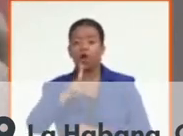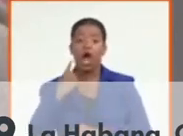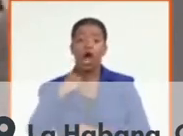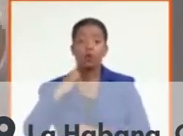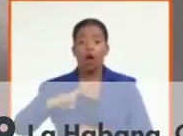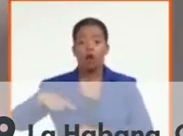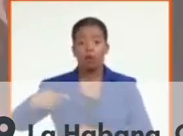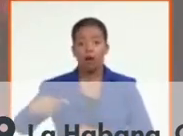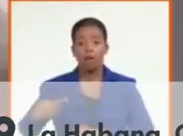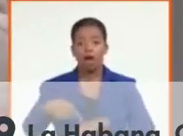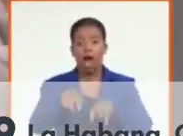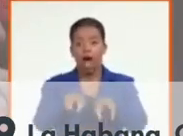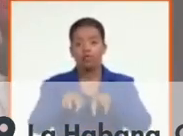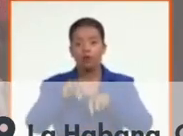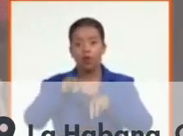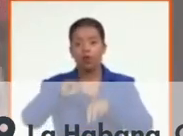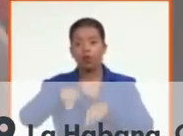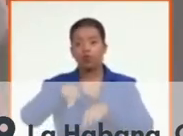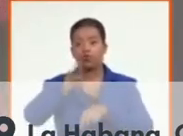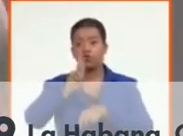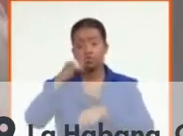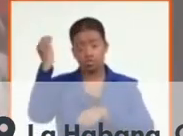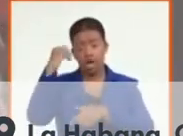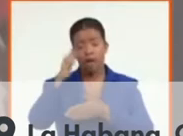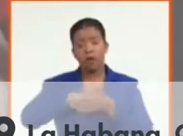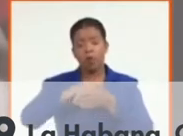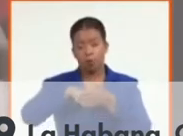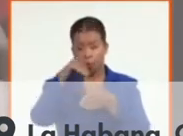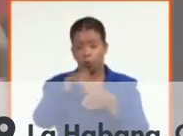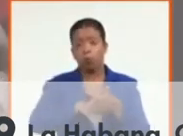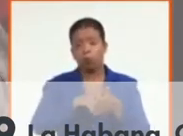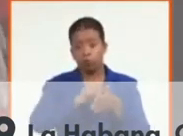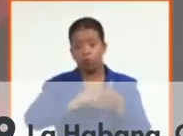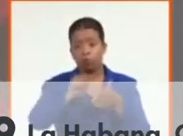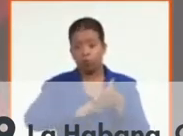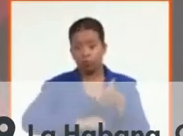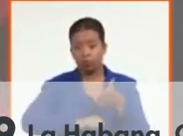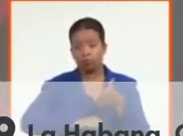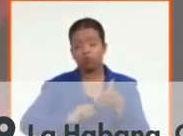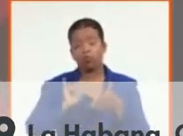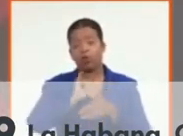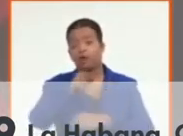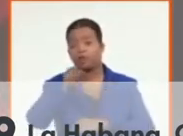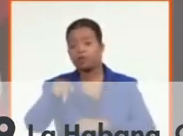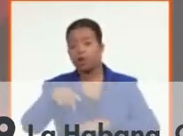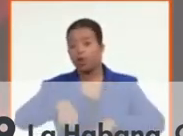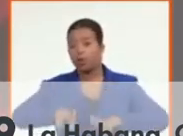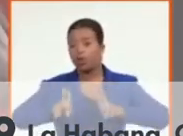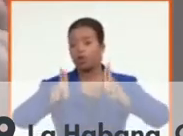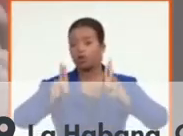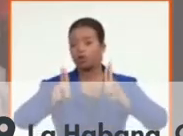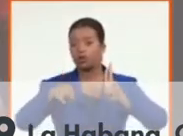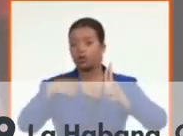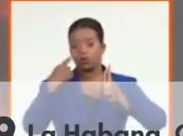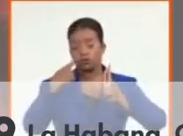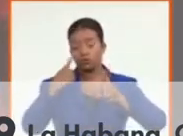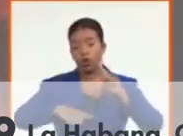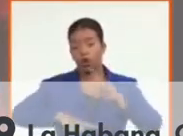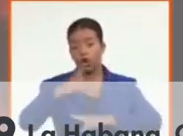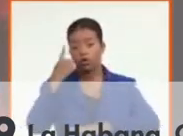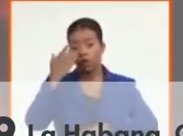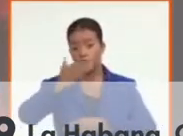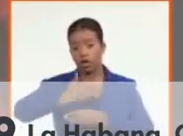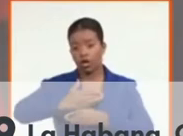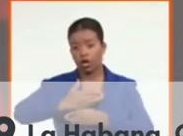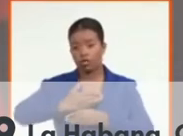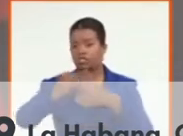de la onu llega a votación una resolución contra el bloqueo que de manera abrumador se vota para que se levante ese